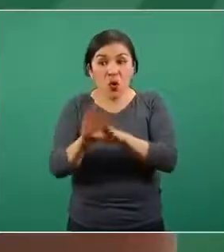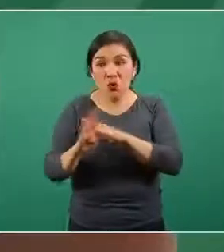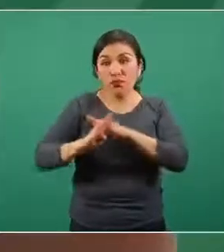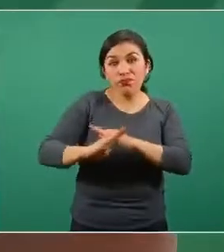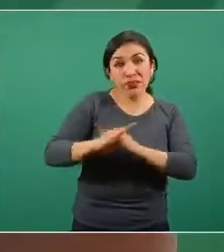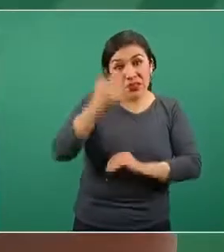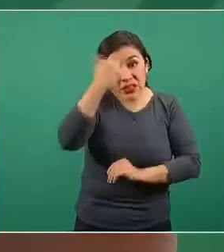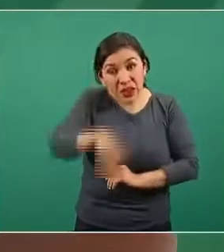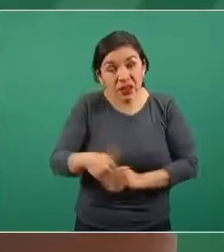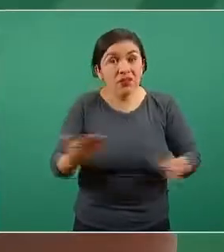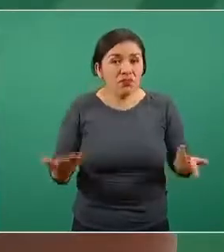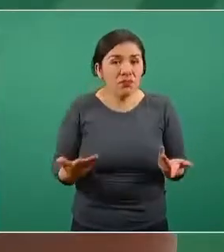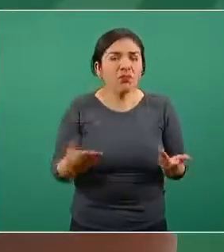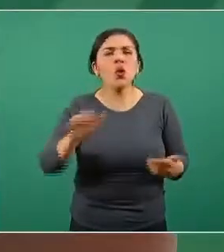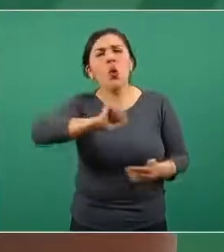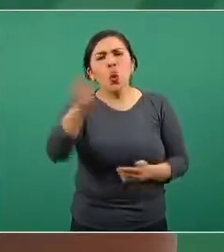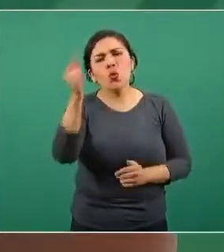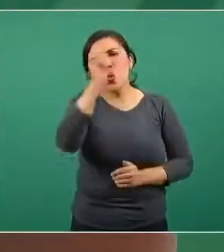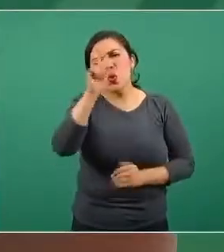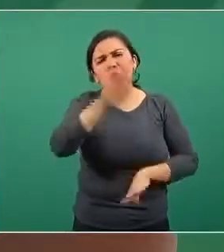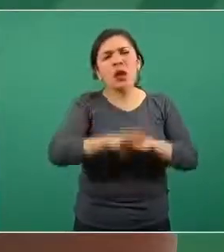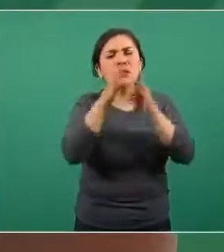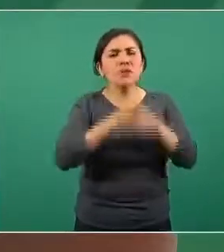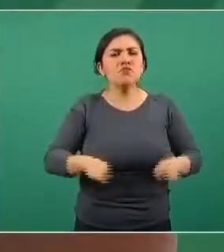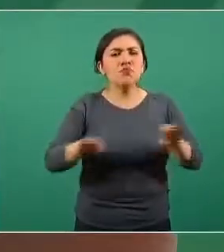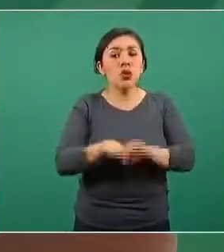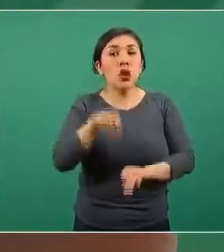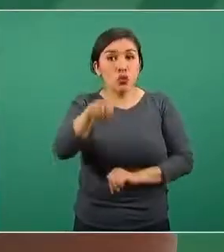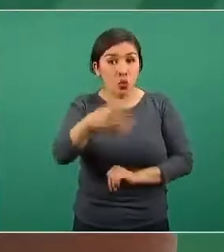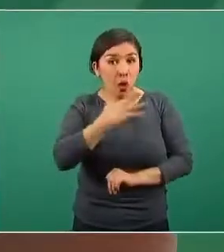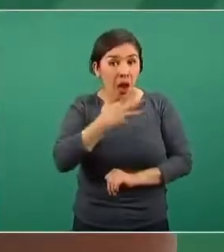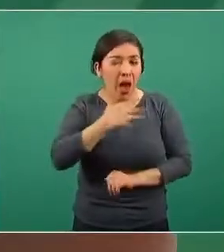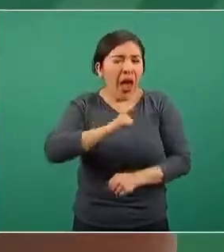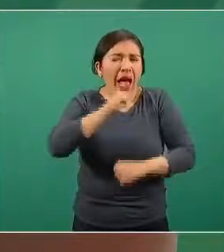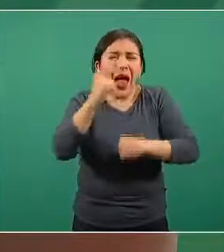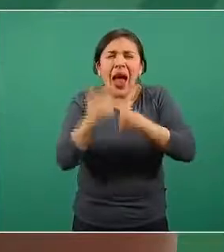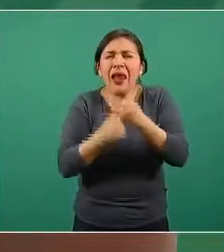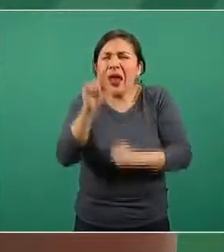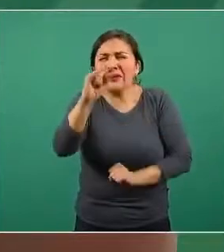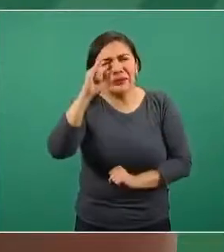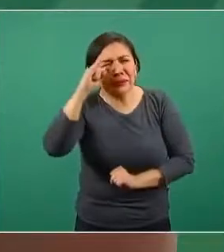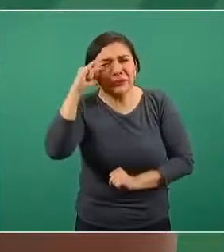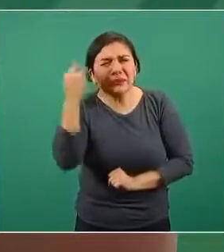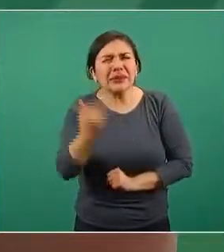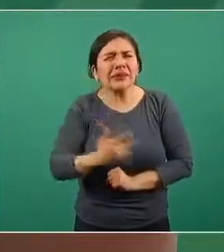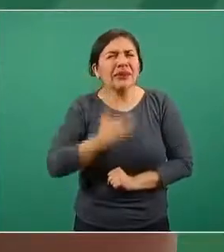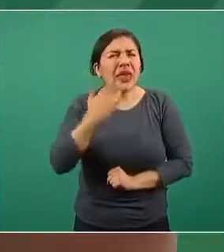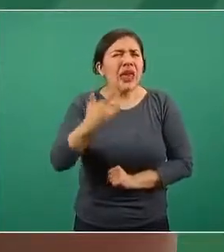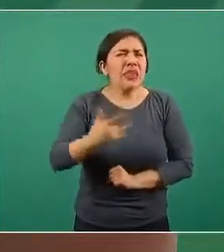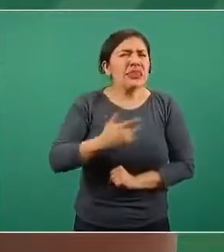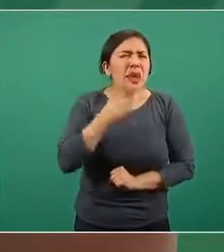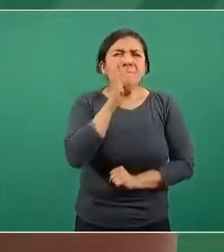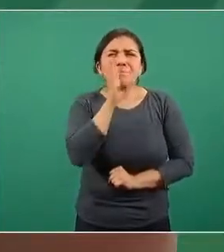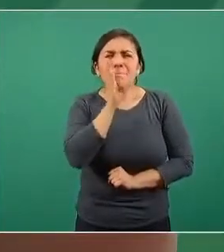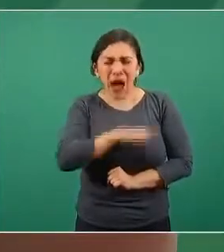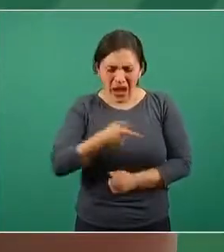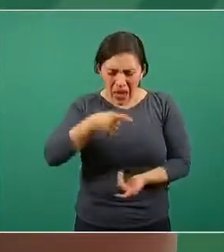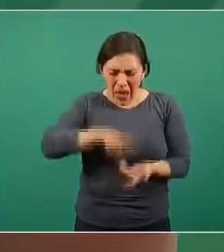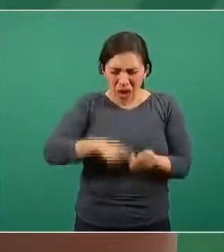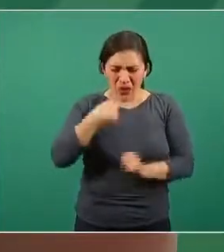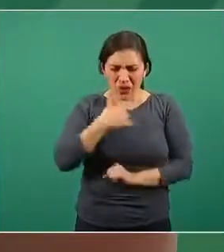a cabo. Y algunos tips muy importantes: si tienen cualquier síntoma leve de